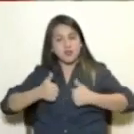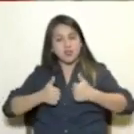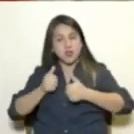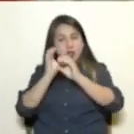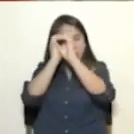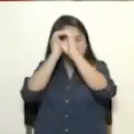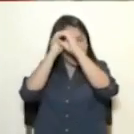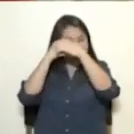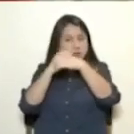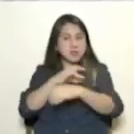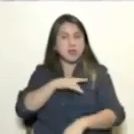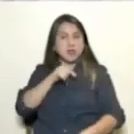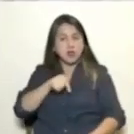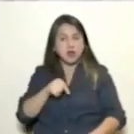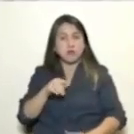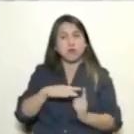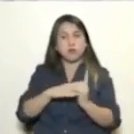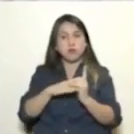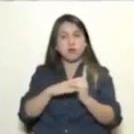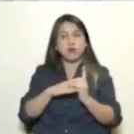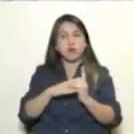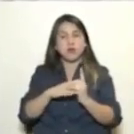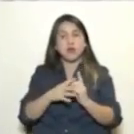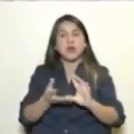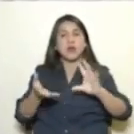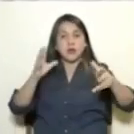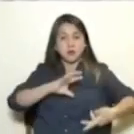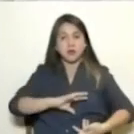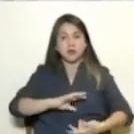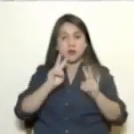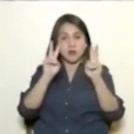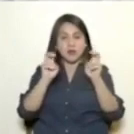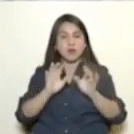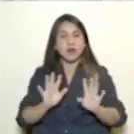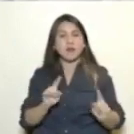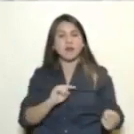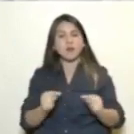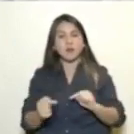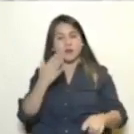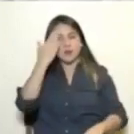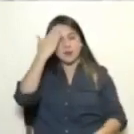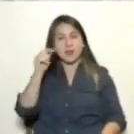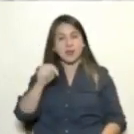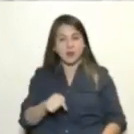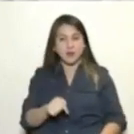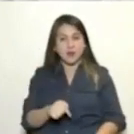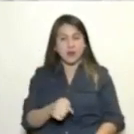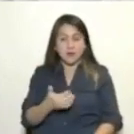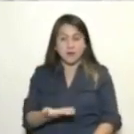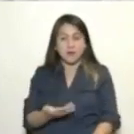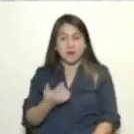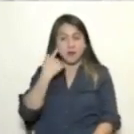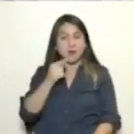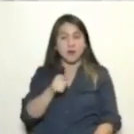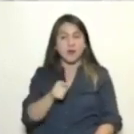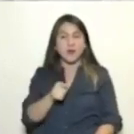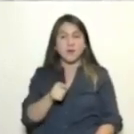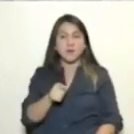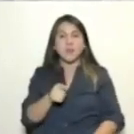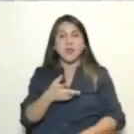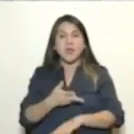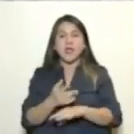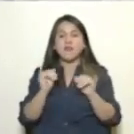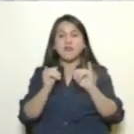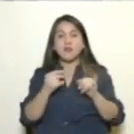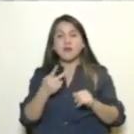ahí surgió, y hoy día Chile es la capital del mundo en materia astronómica, nadie lo discute hoy. Bueno, pero ahí hubo una cierta forma de